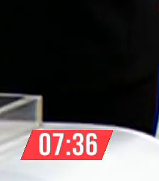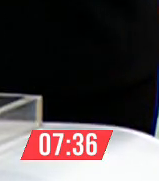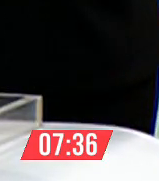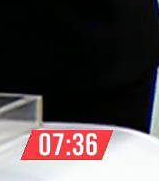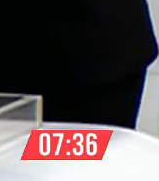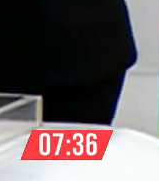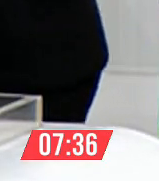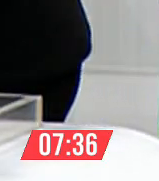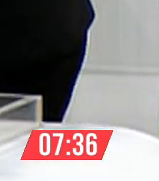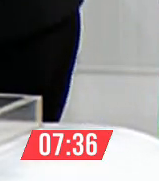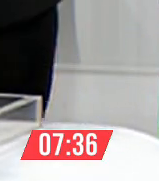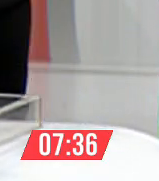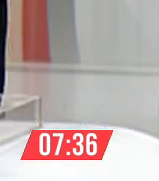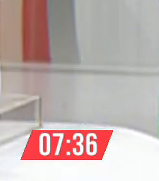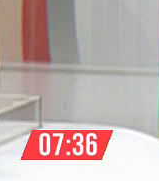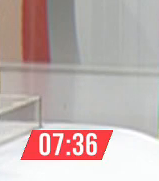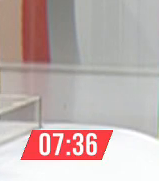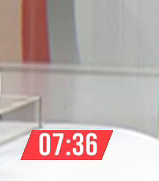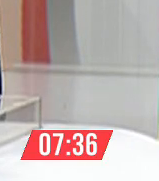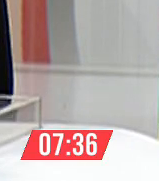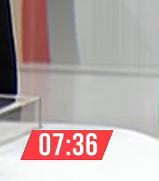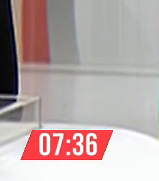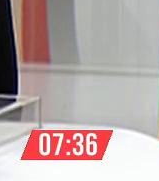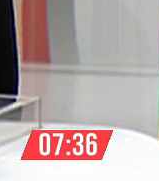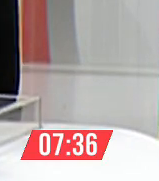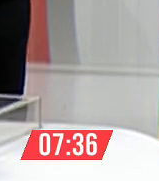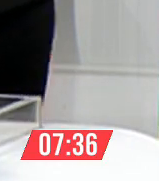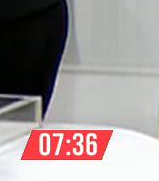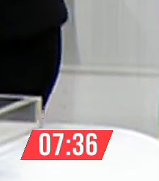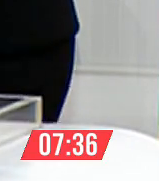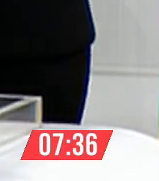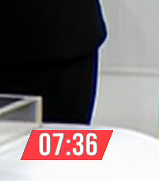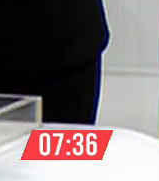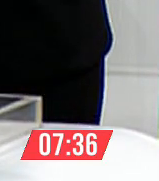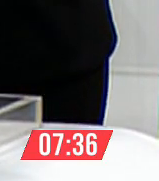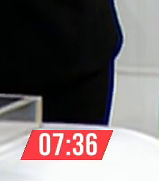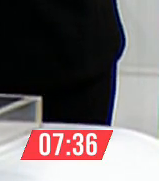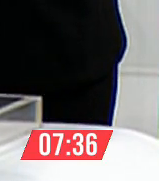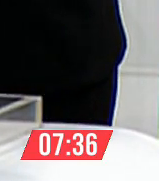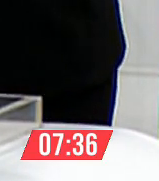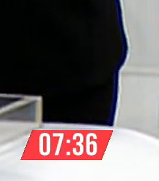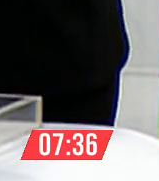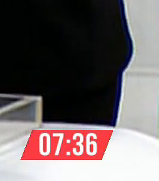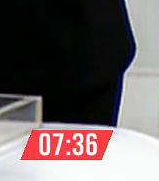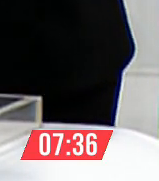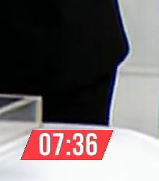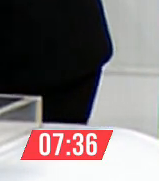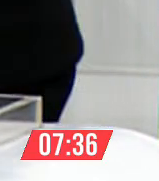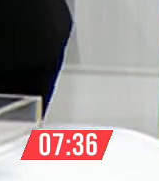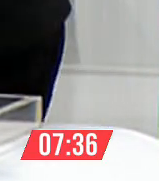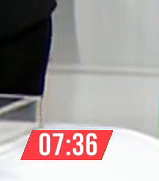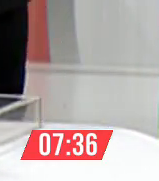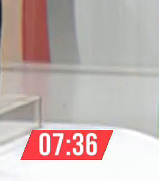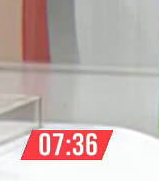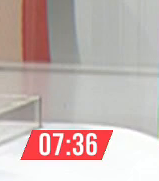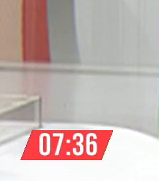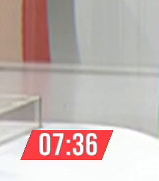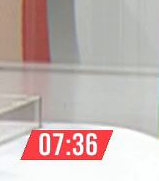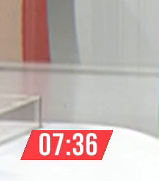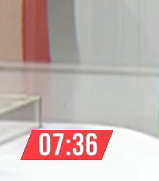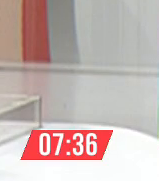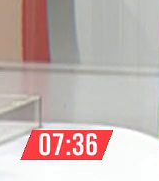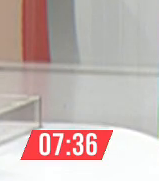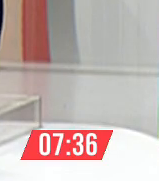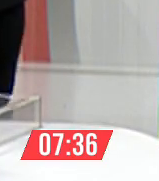Al finalizar el sorteo del acumulado, vendremos con los nuevos tiempos reventados, con el número 80. A